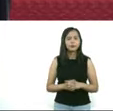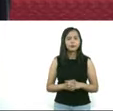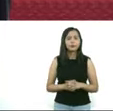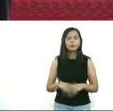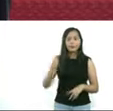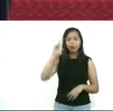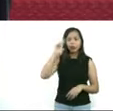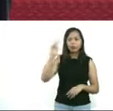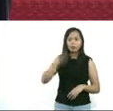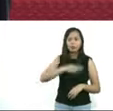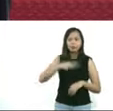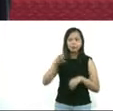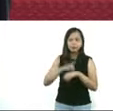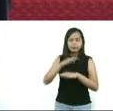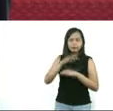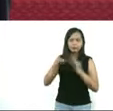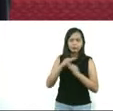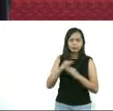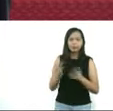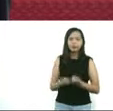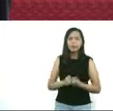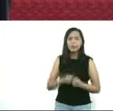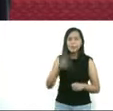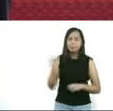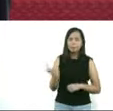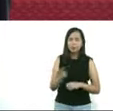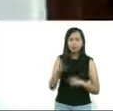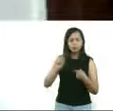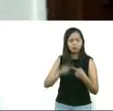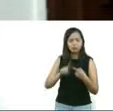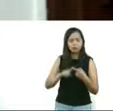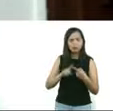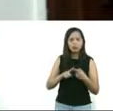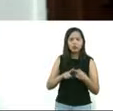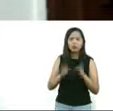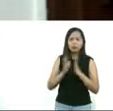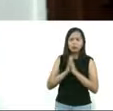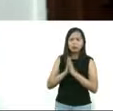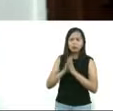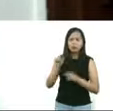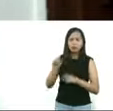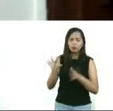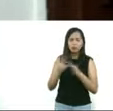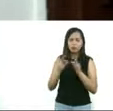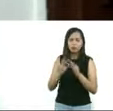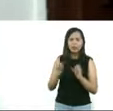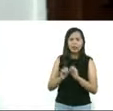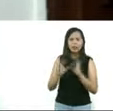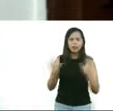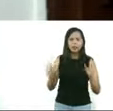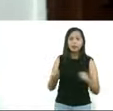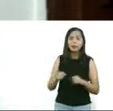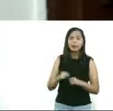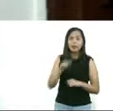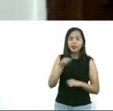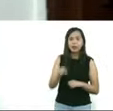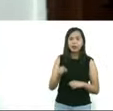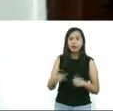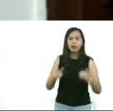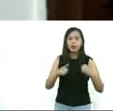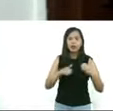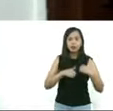¿Qué tal? Buenos días a todos. Preguntarle, primero, si nos pueden especificar si este operativo se despliega a partir